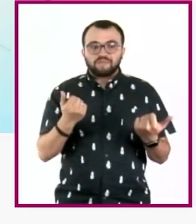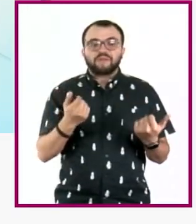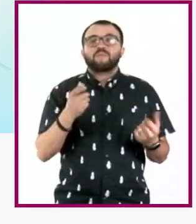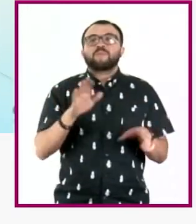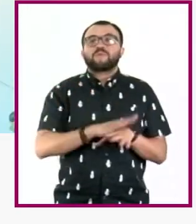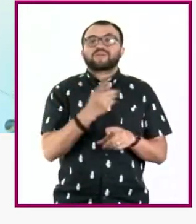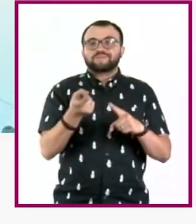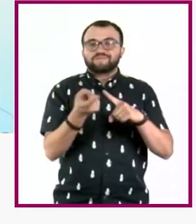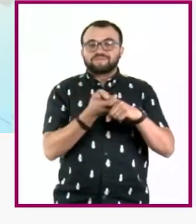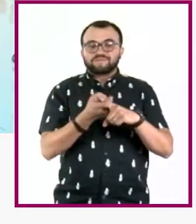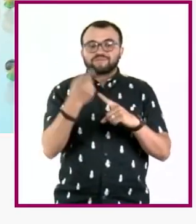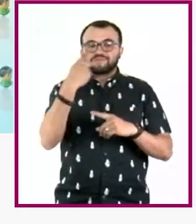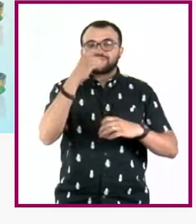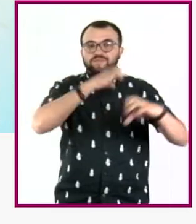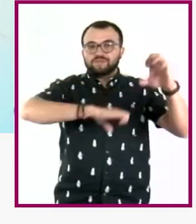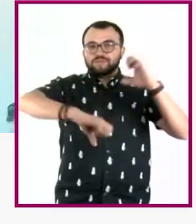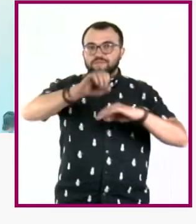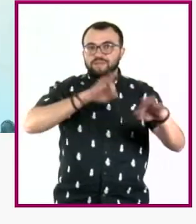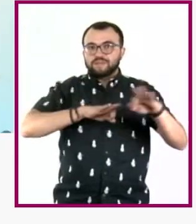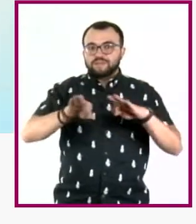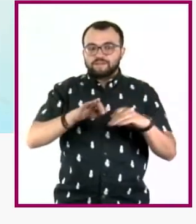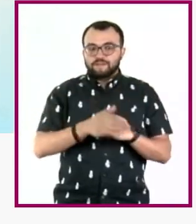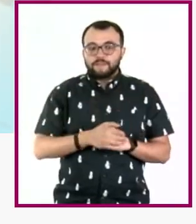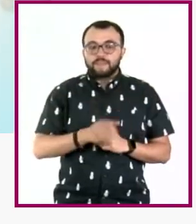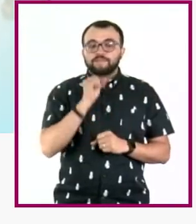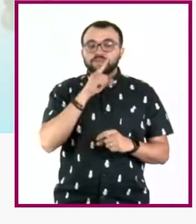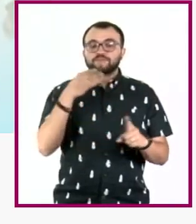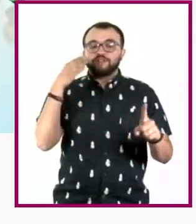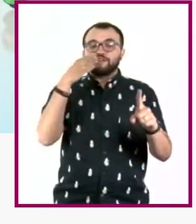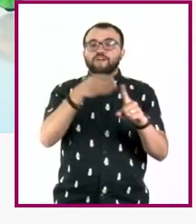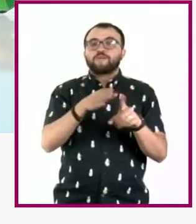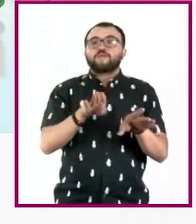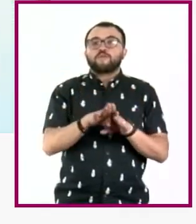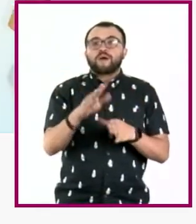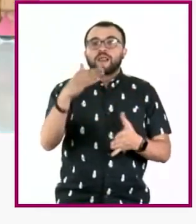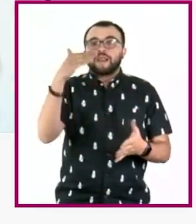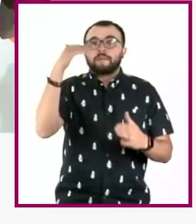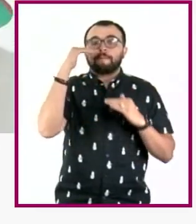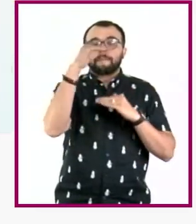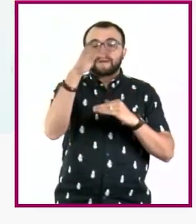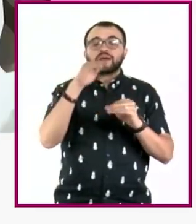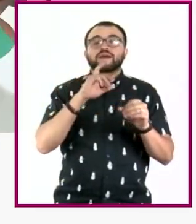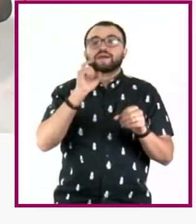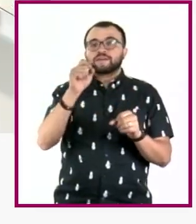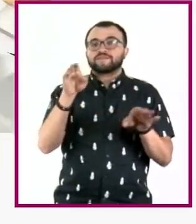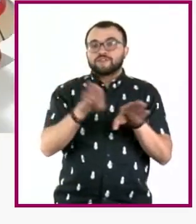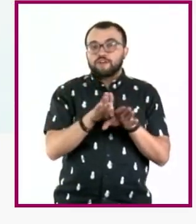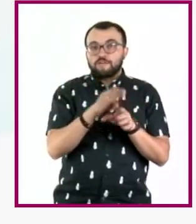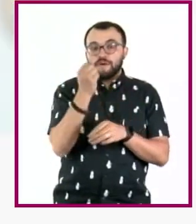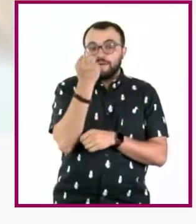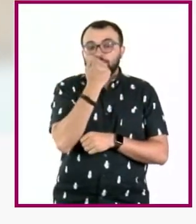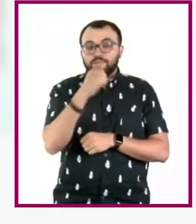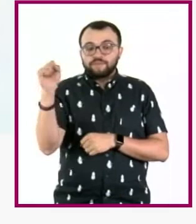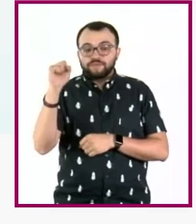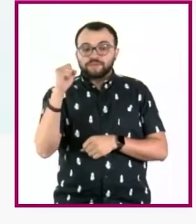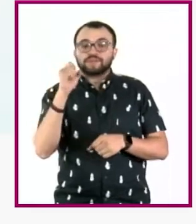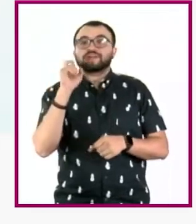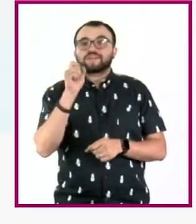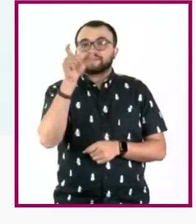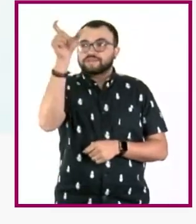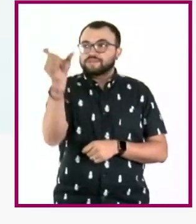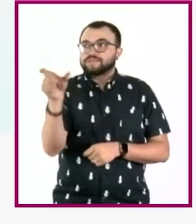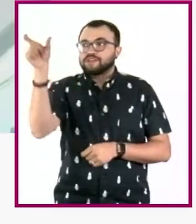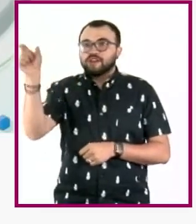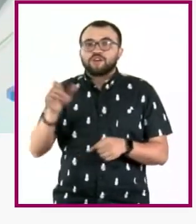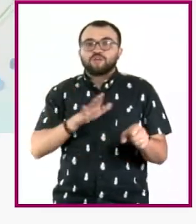automatización de los procesos industriales y de trabajo, al enfoque limitado de buena parte de la formación profesional y a la manera en que se evalúan los perfiles de los puestos